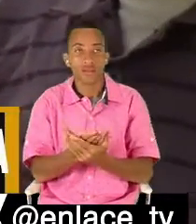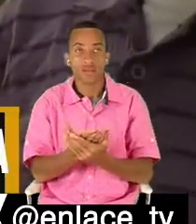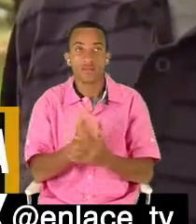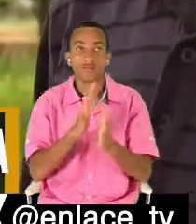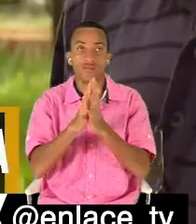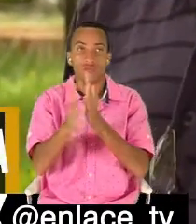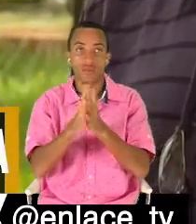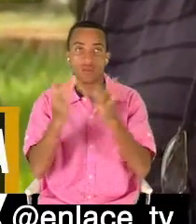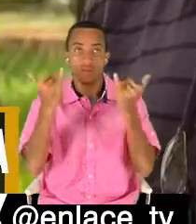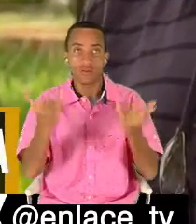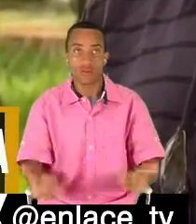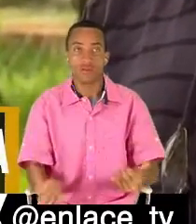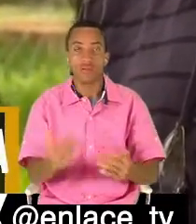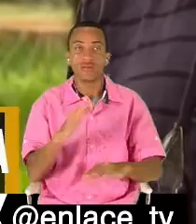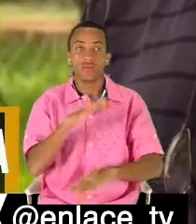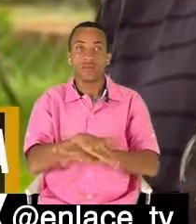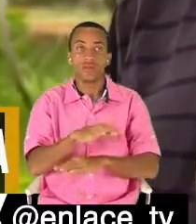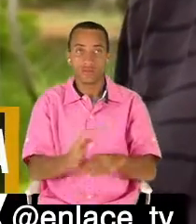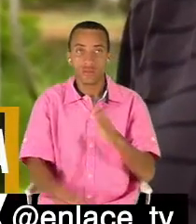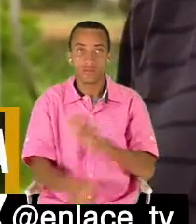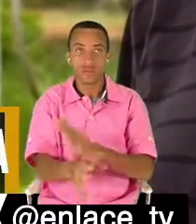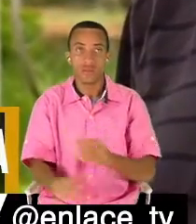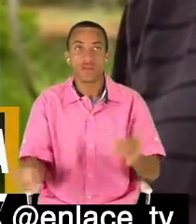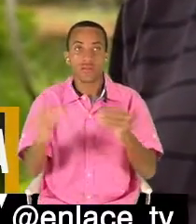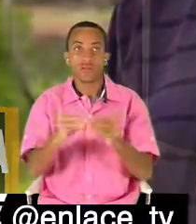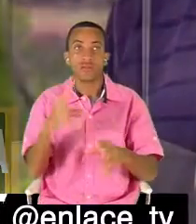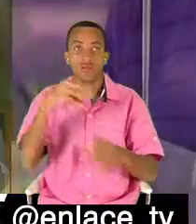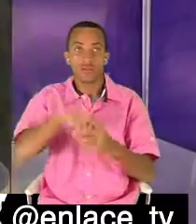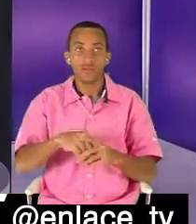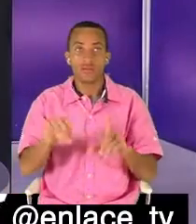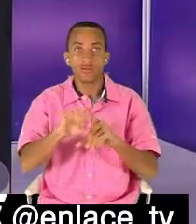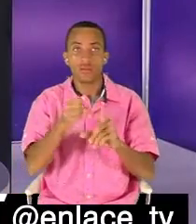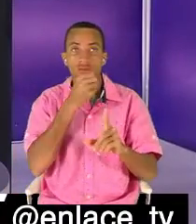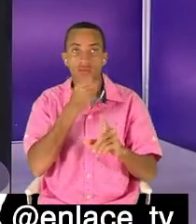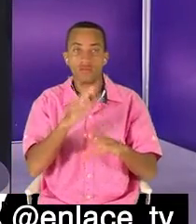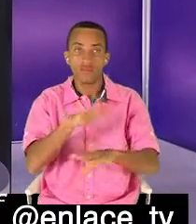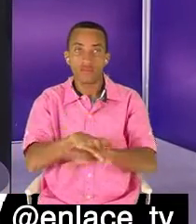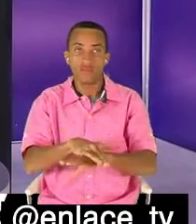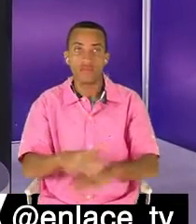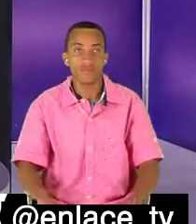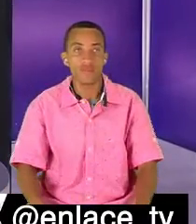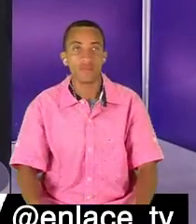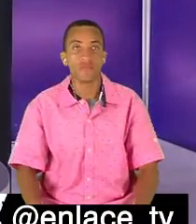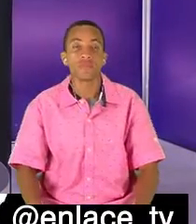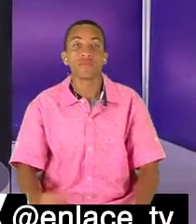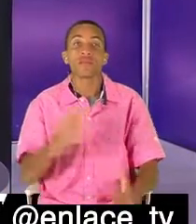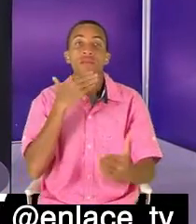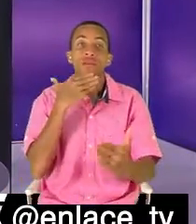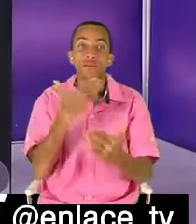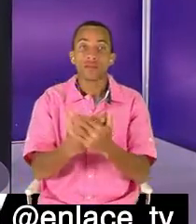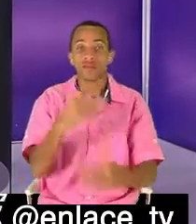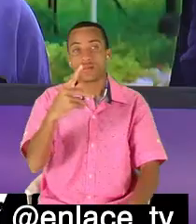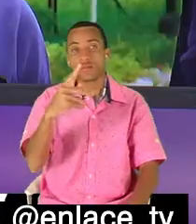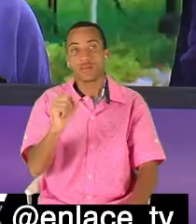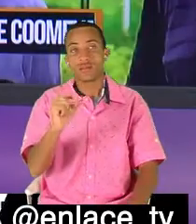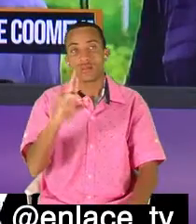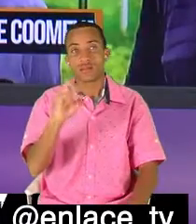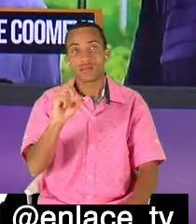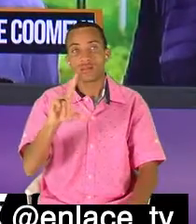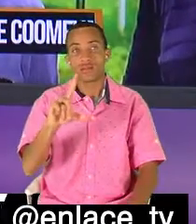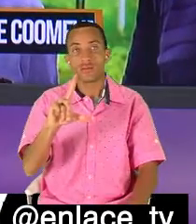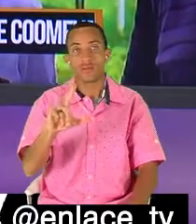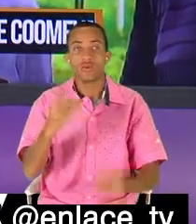a esta hora de la tarde. Continúen ustedes con más información en estudio. Muy buenas tardes. Gracias, Carol. Muy buenas tardes para usted.